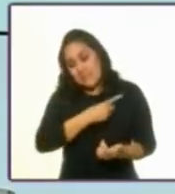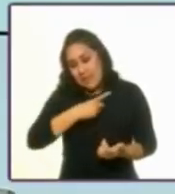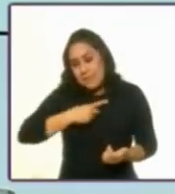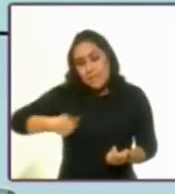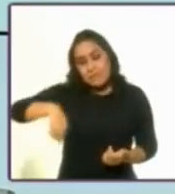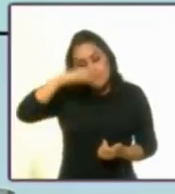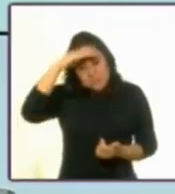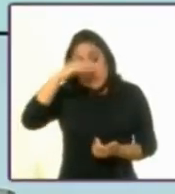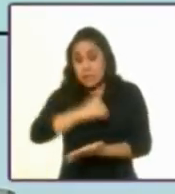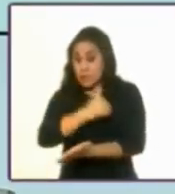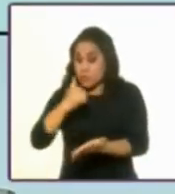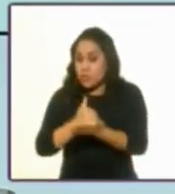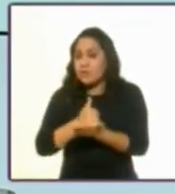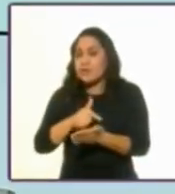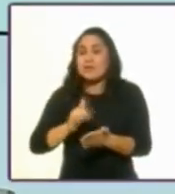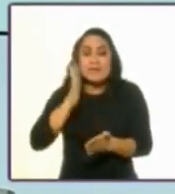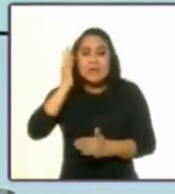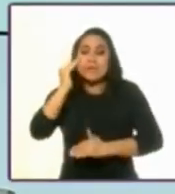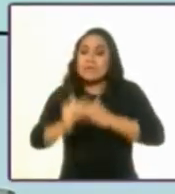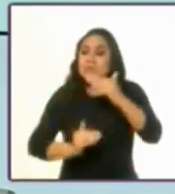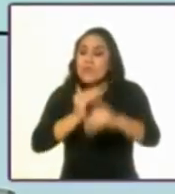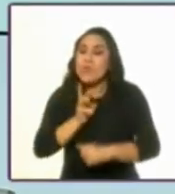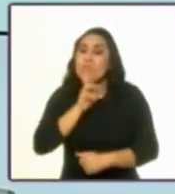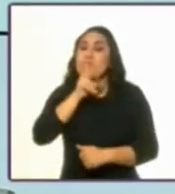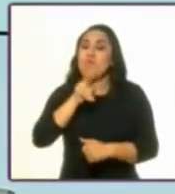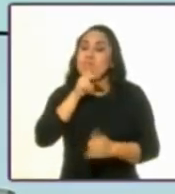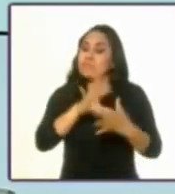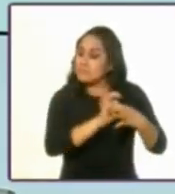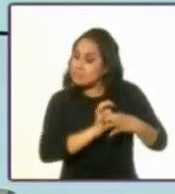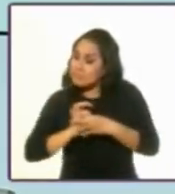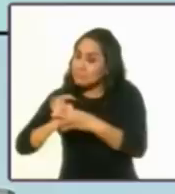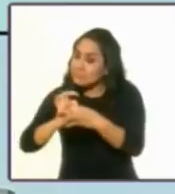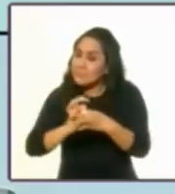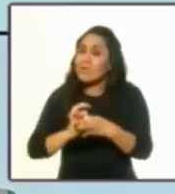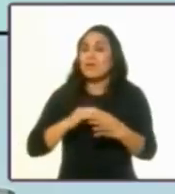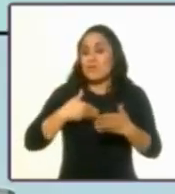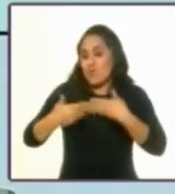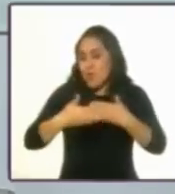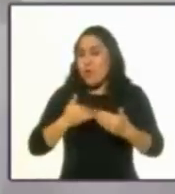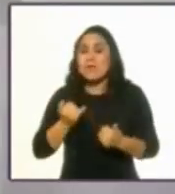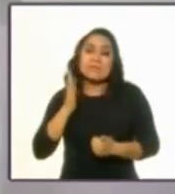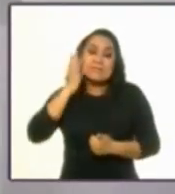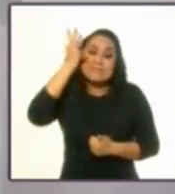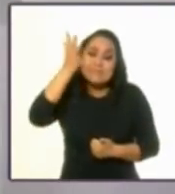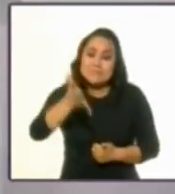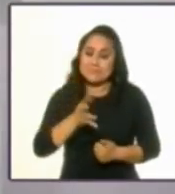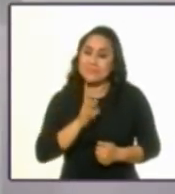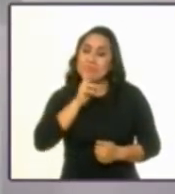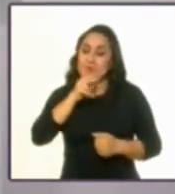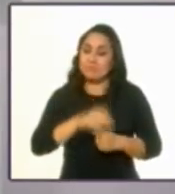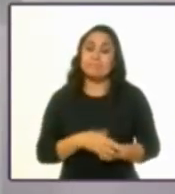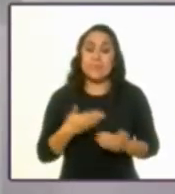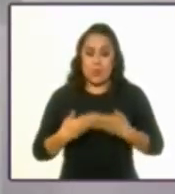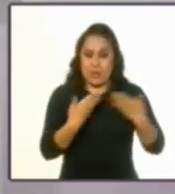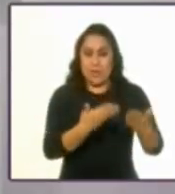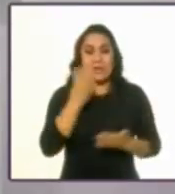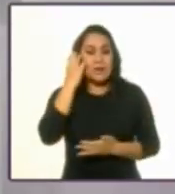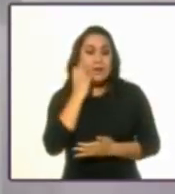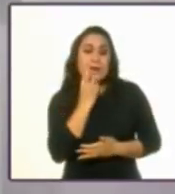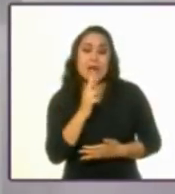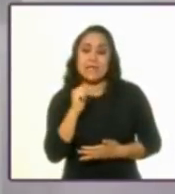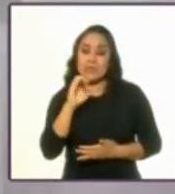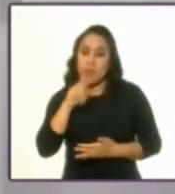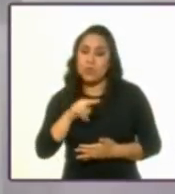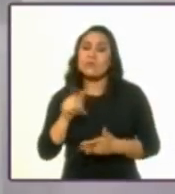una ciudad de prosperidad compartida de innovación y de esperanza marco rascón del partido humanista